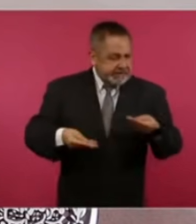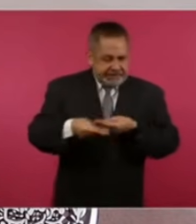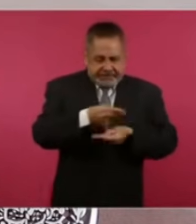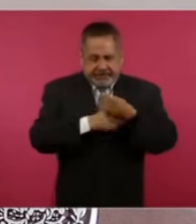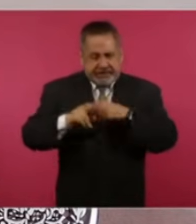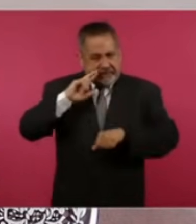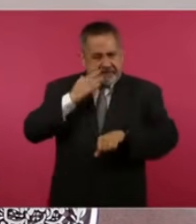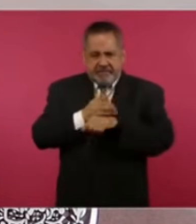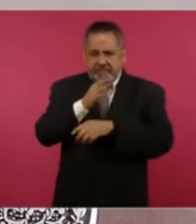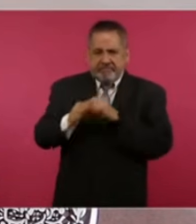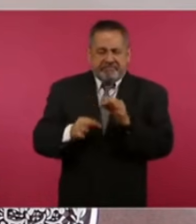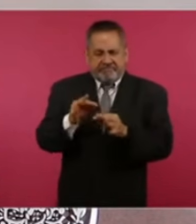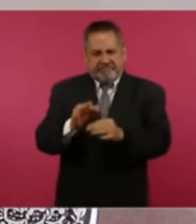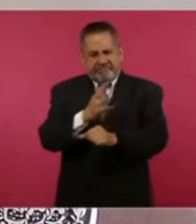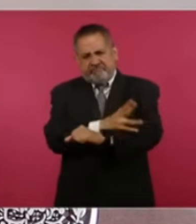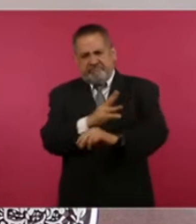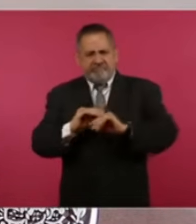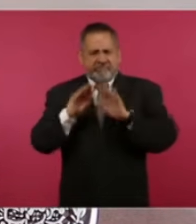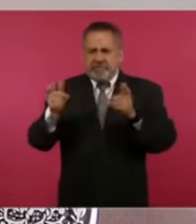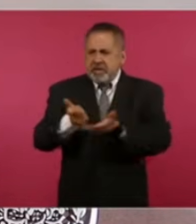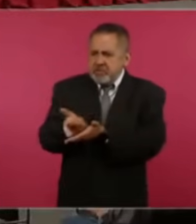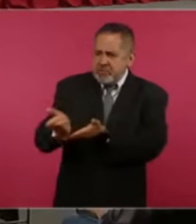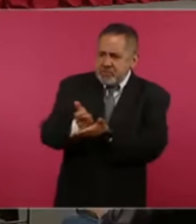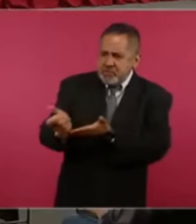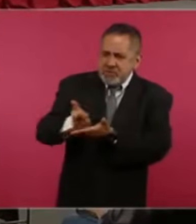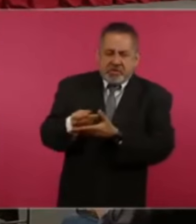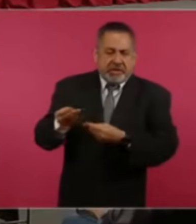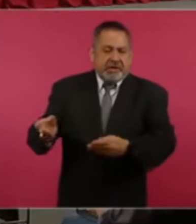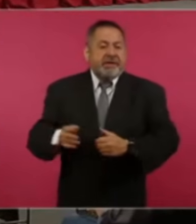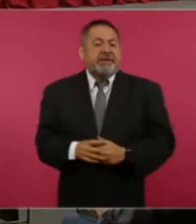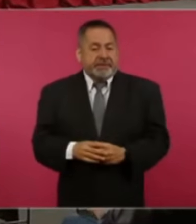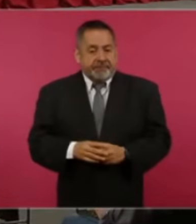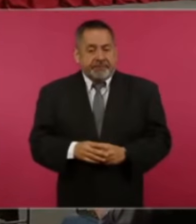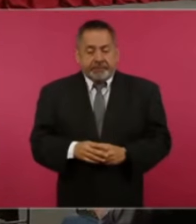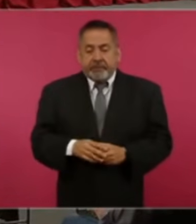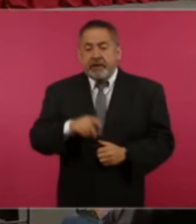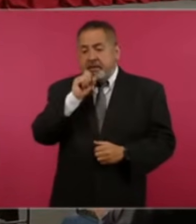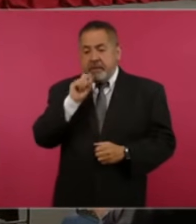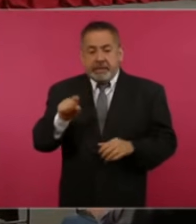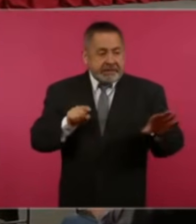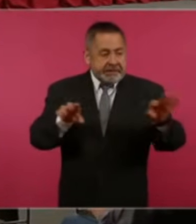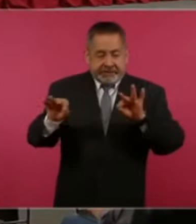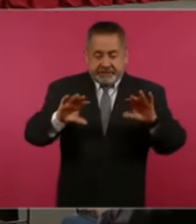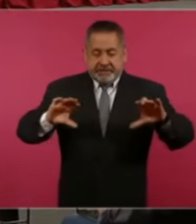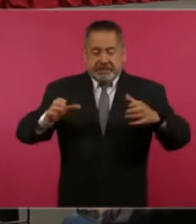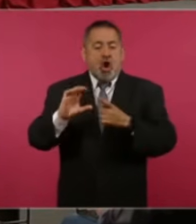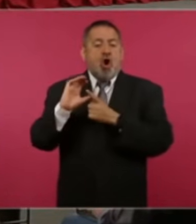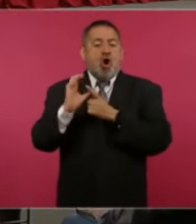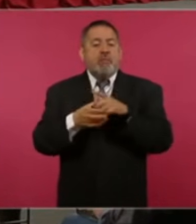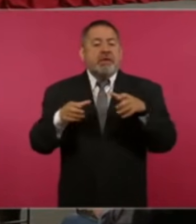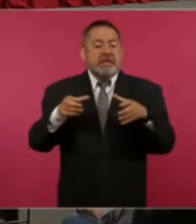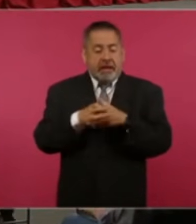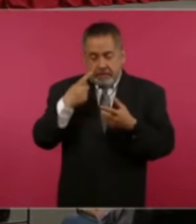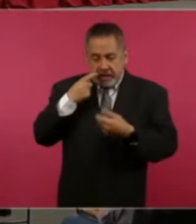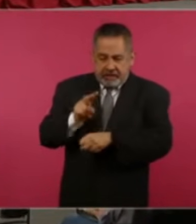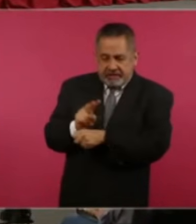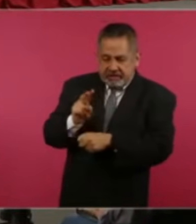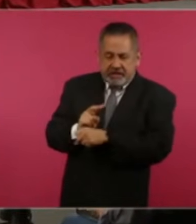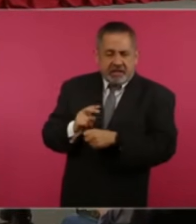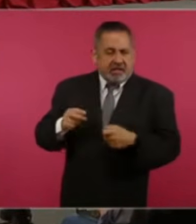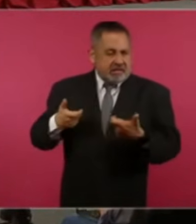responsabilidad y con transparencia. Se instalará un comité técnico del fondo conformado por